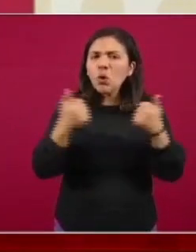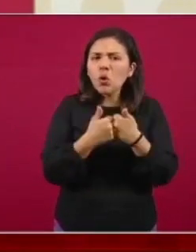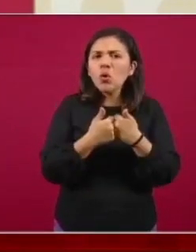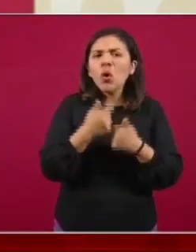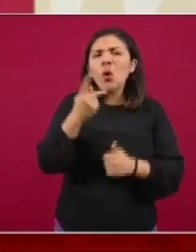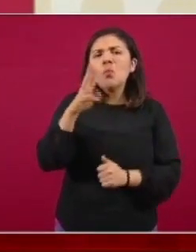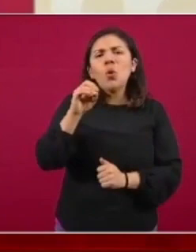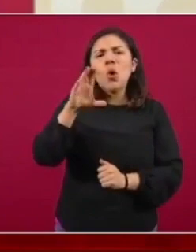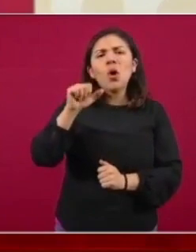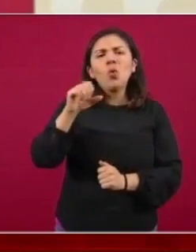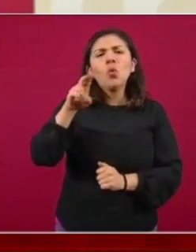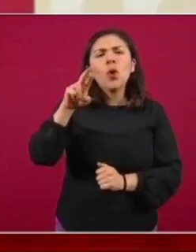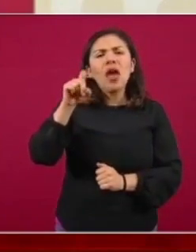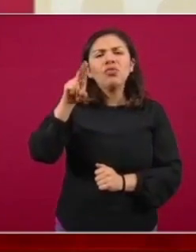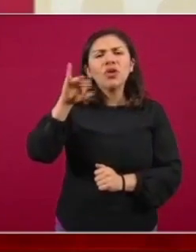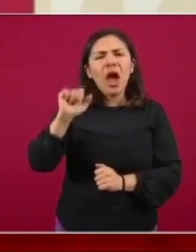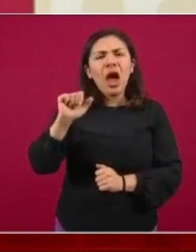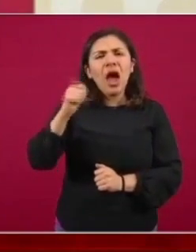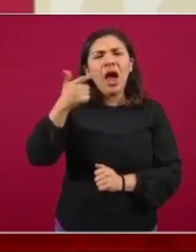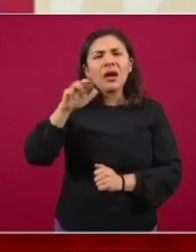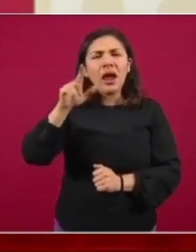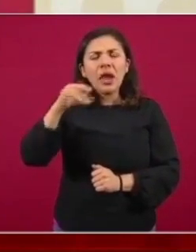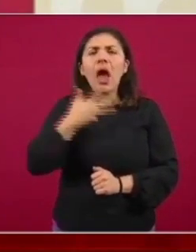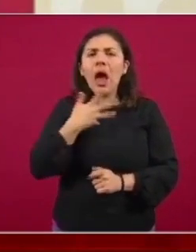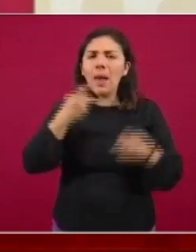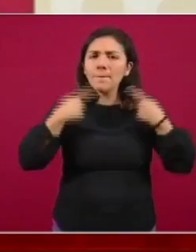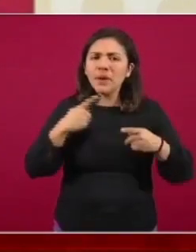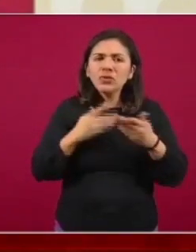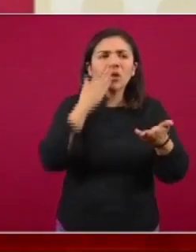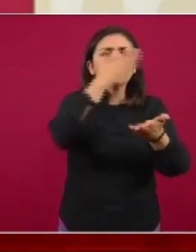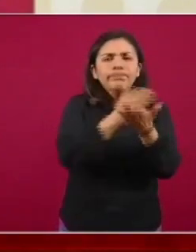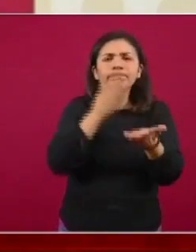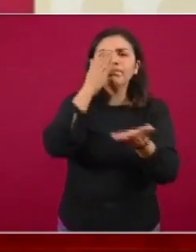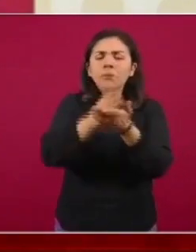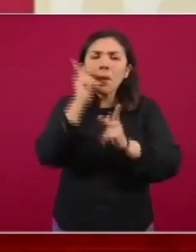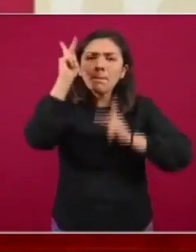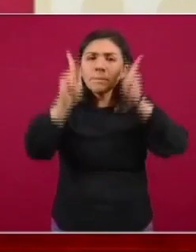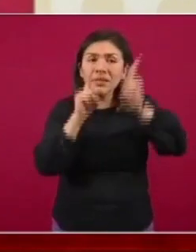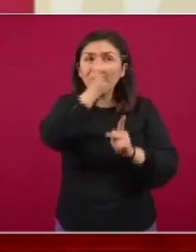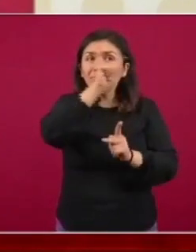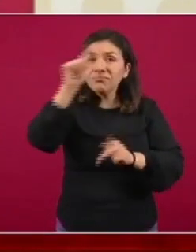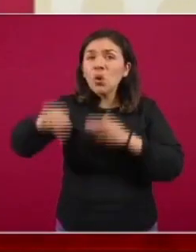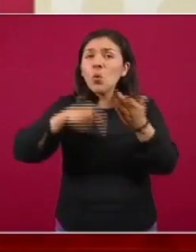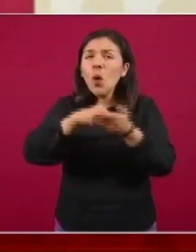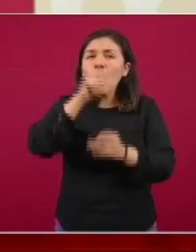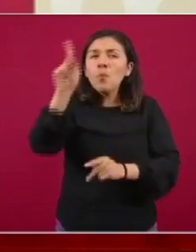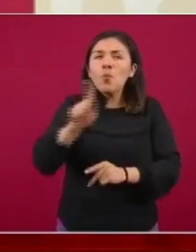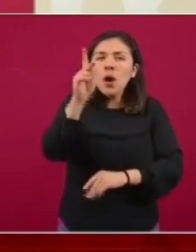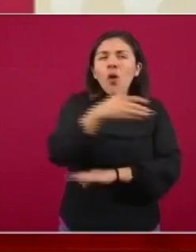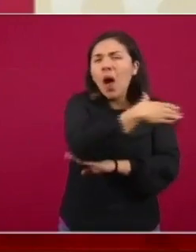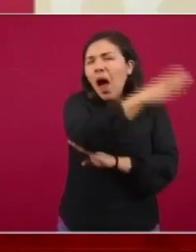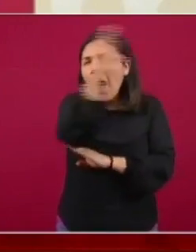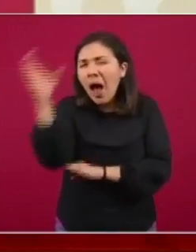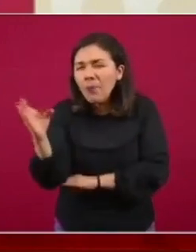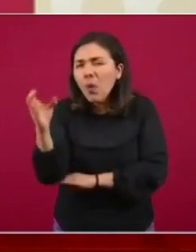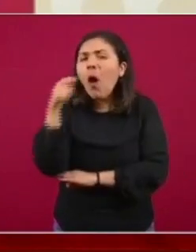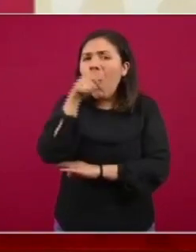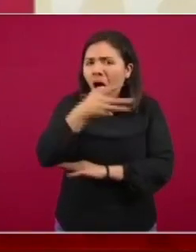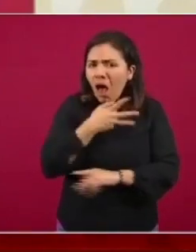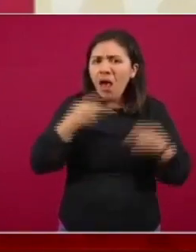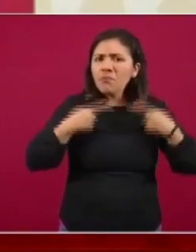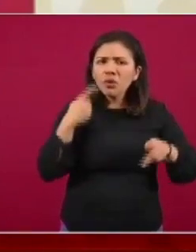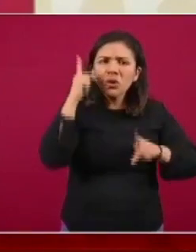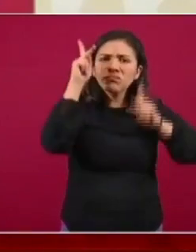La Procuraduría Agraria tiene visitadores, entonces en estos pueblos rurales o de mayor ruralidad hemos tenido estas